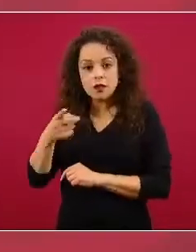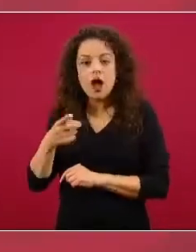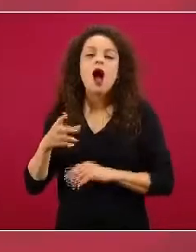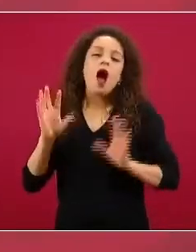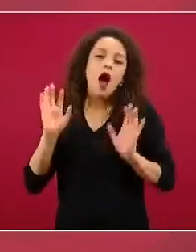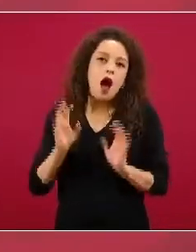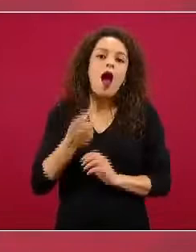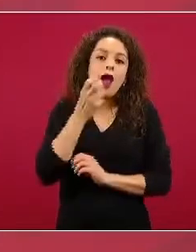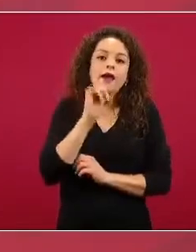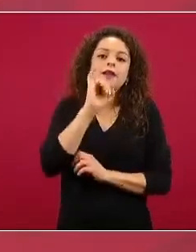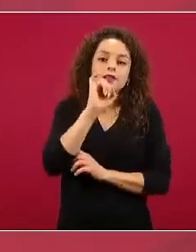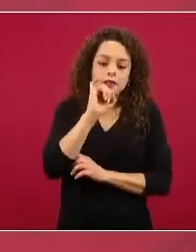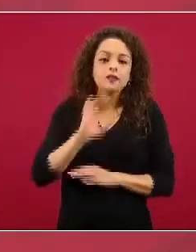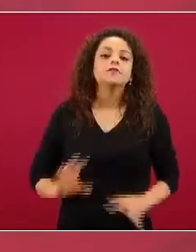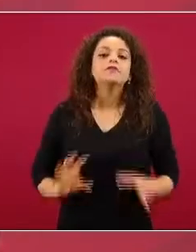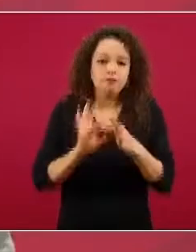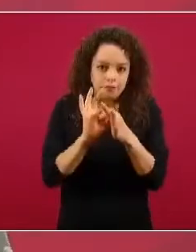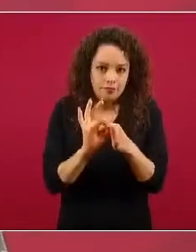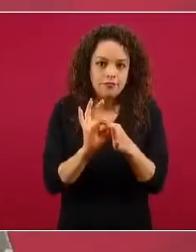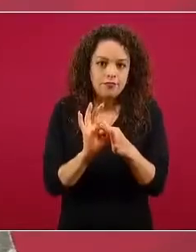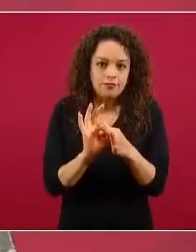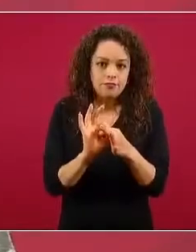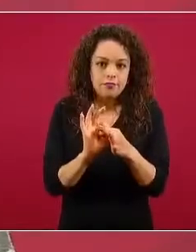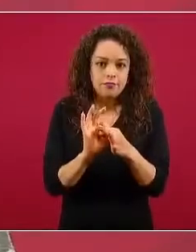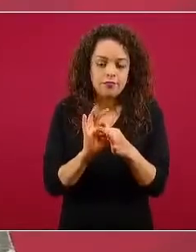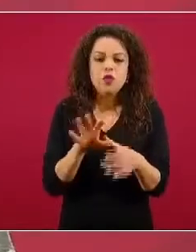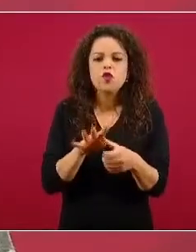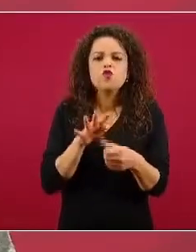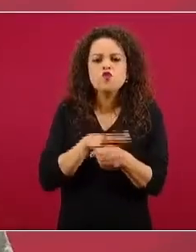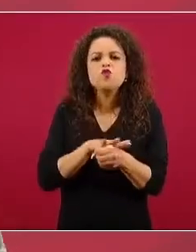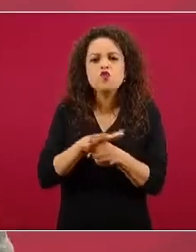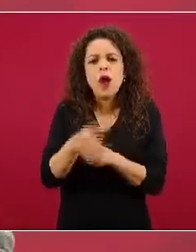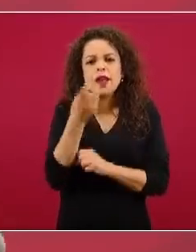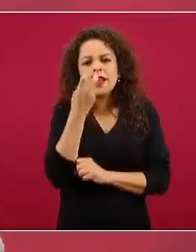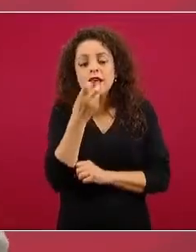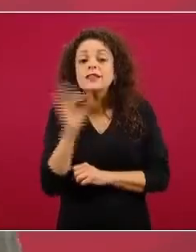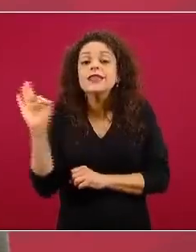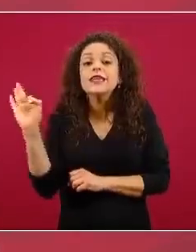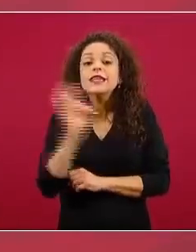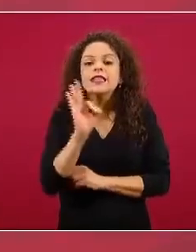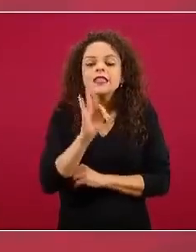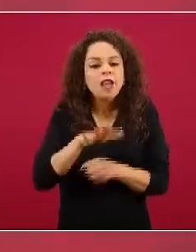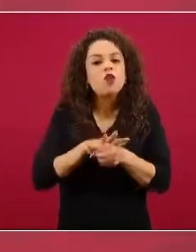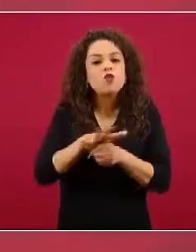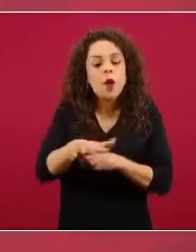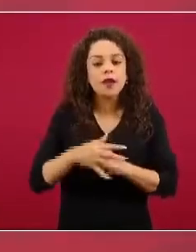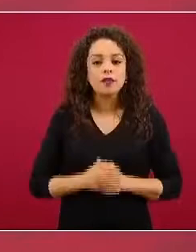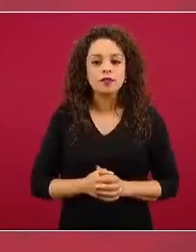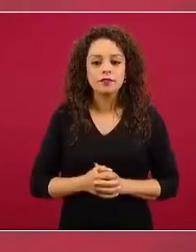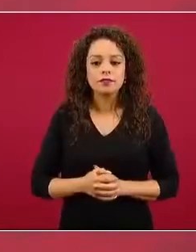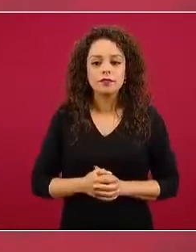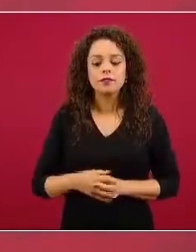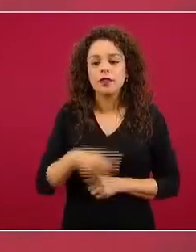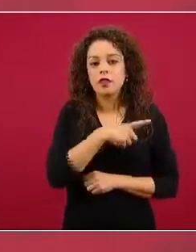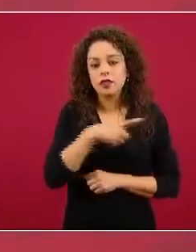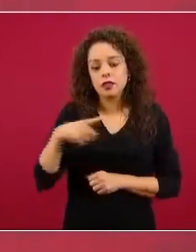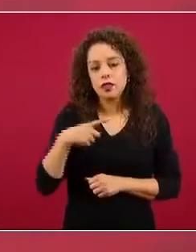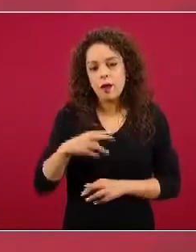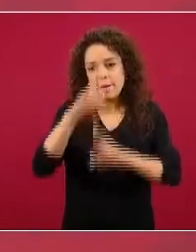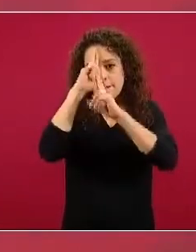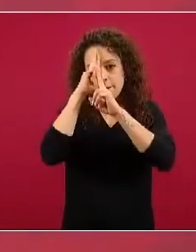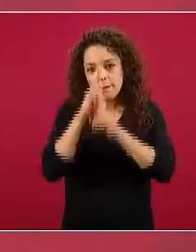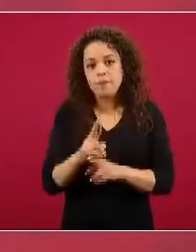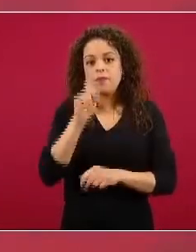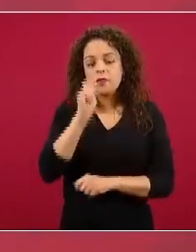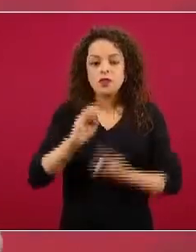ocurrir lo que se ha predicho. ¿Cuáles son esas condiciones? Que se respetan las medidas de